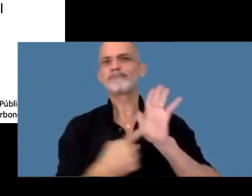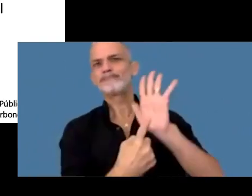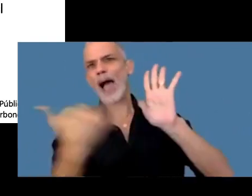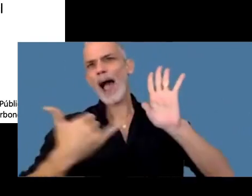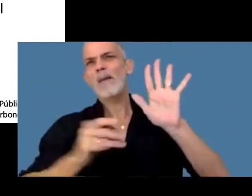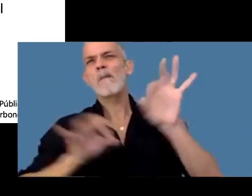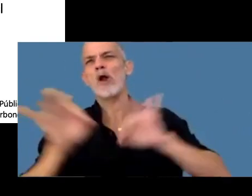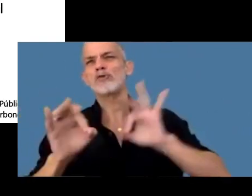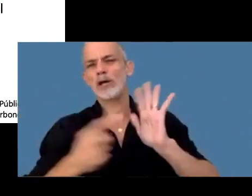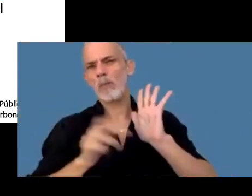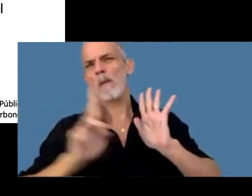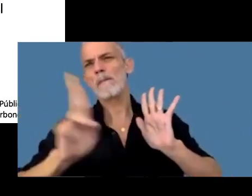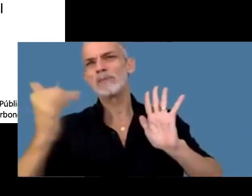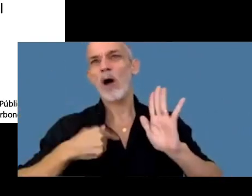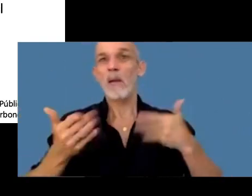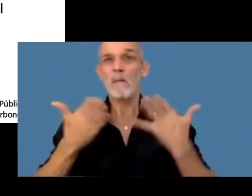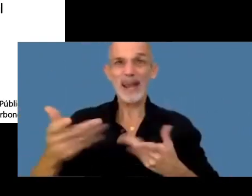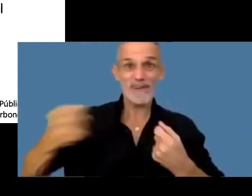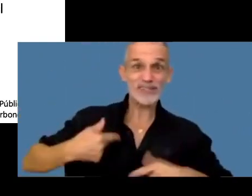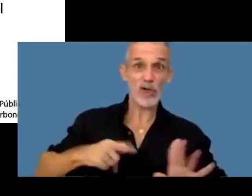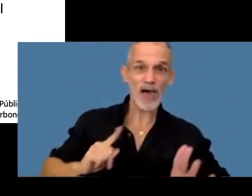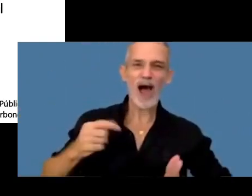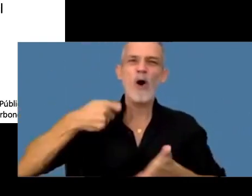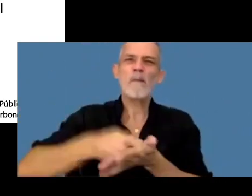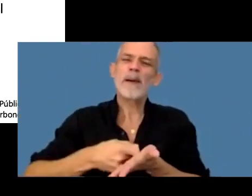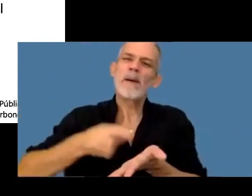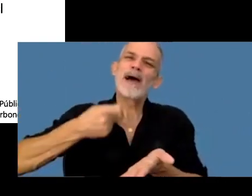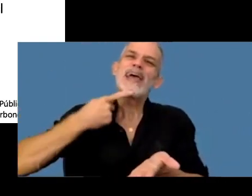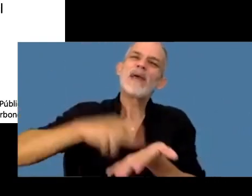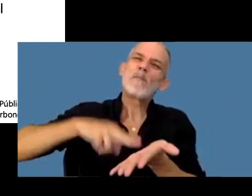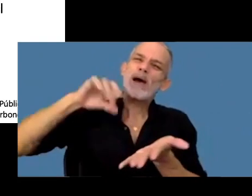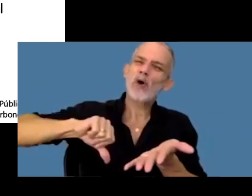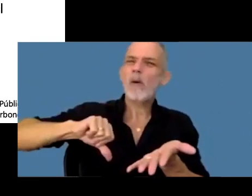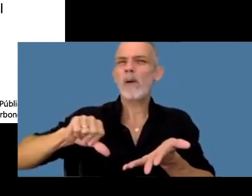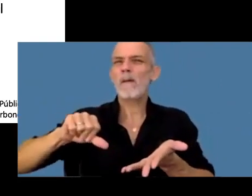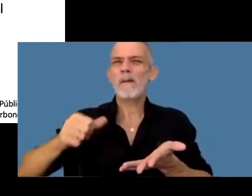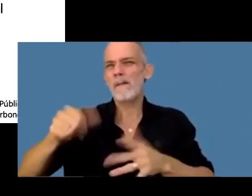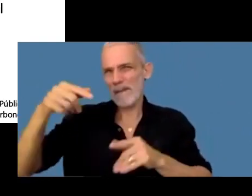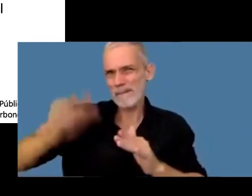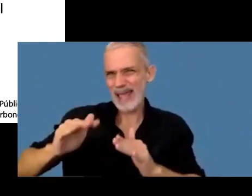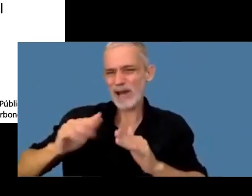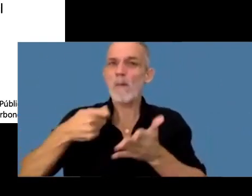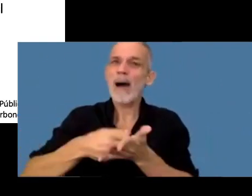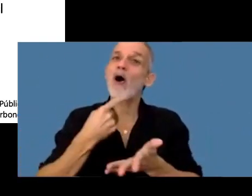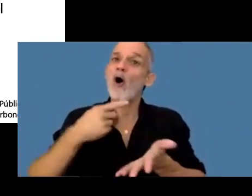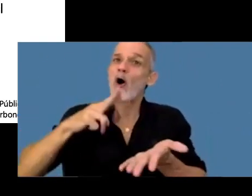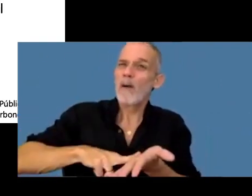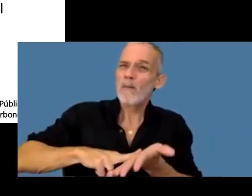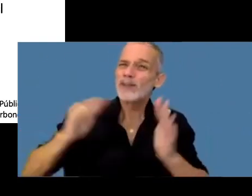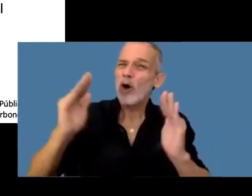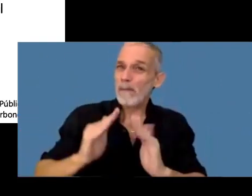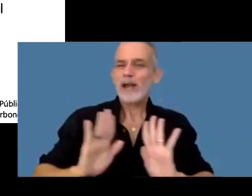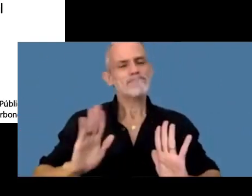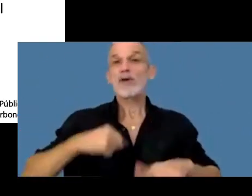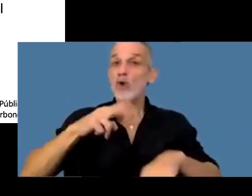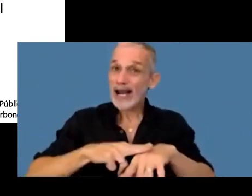usted obtenga un beneficio en bienes personales, o hábil para que usted obtenga una amnistía de carácter fiscal, les recomiendo fuertemente que